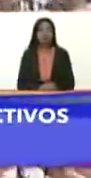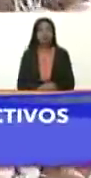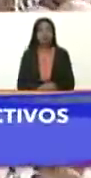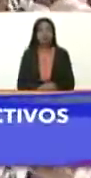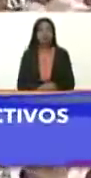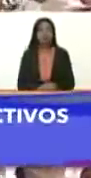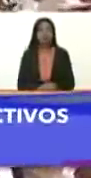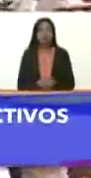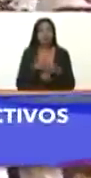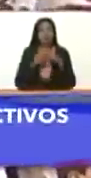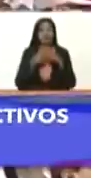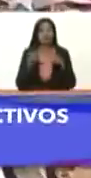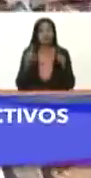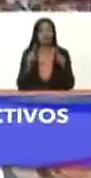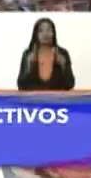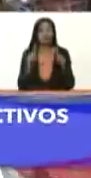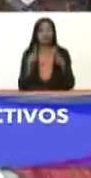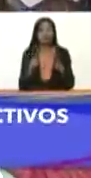Pero,